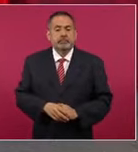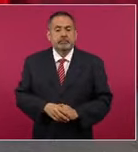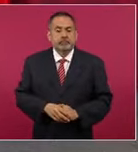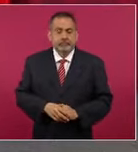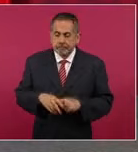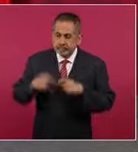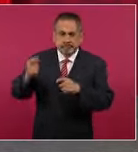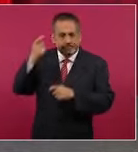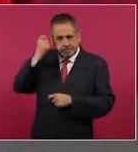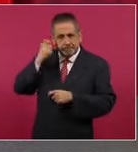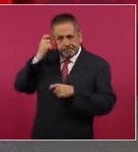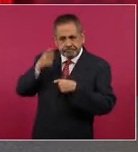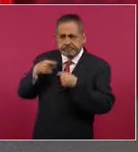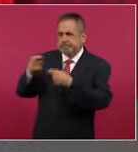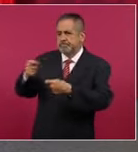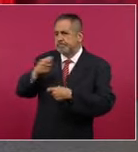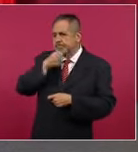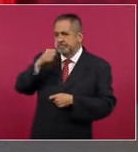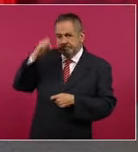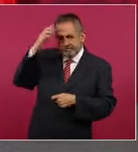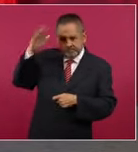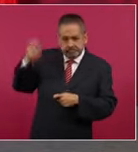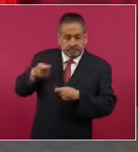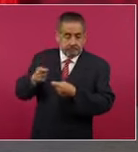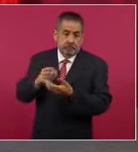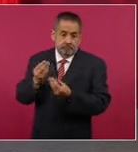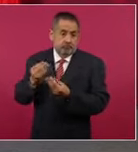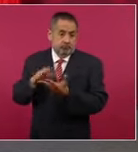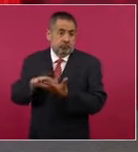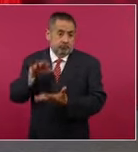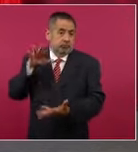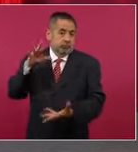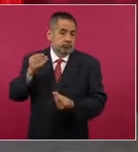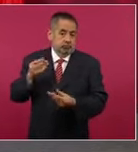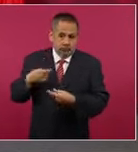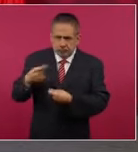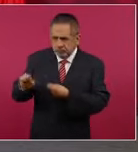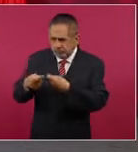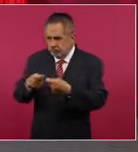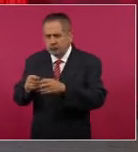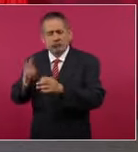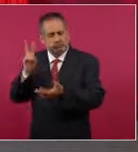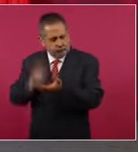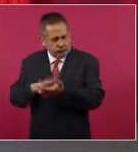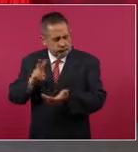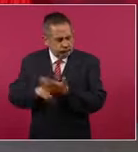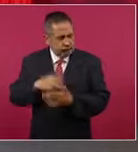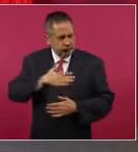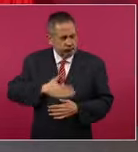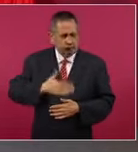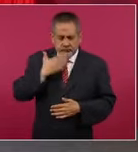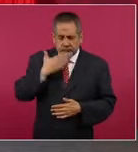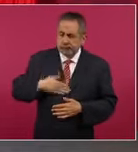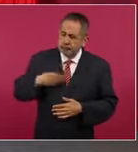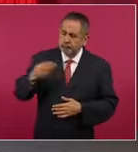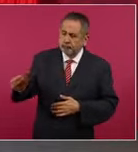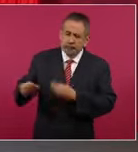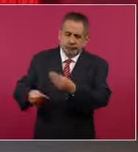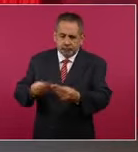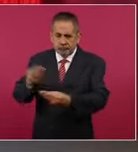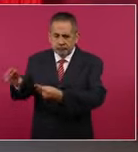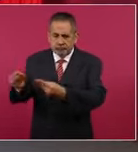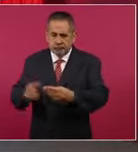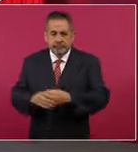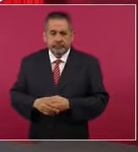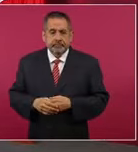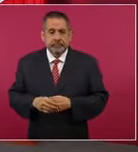Las pensiones. Es bastante, desde luego, pero bien merecido. Pero en el caso